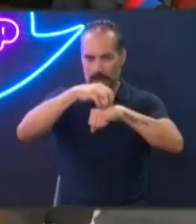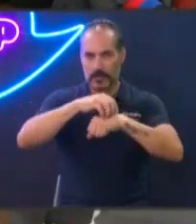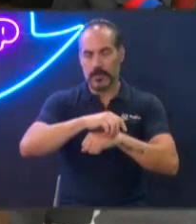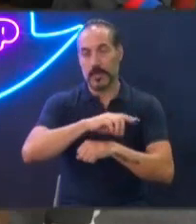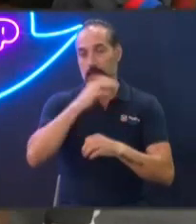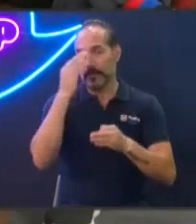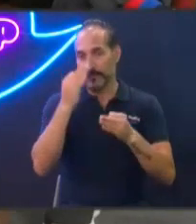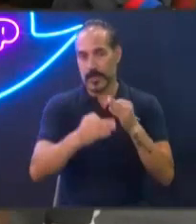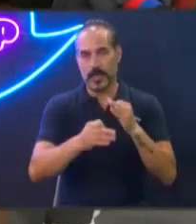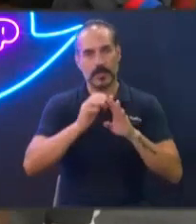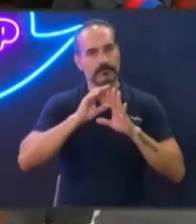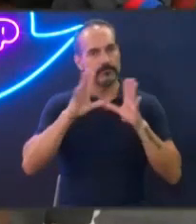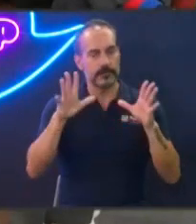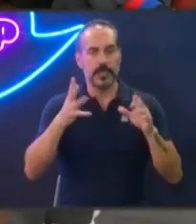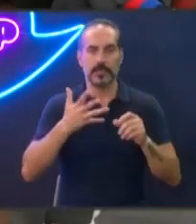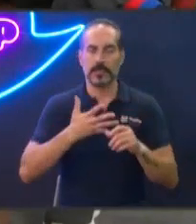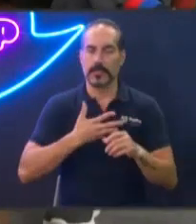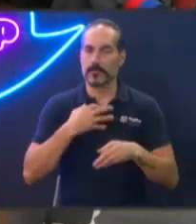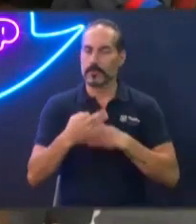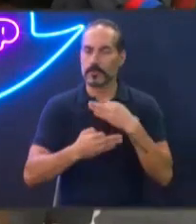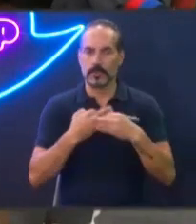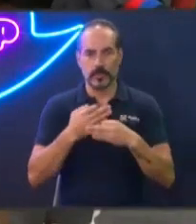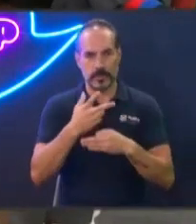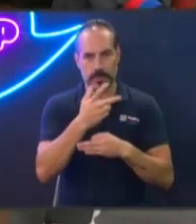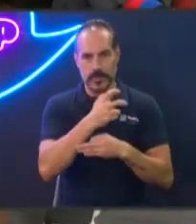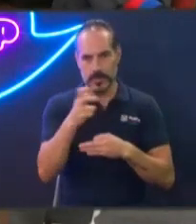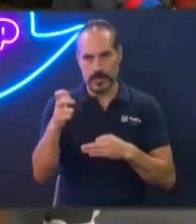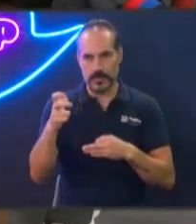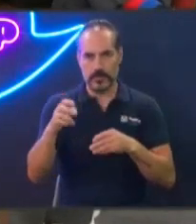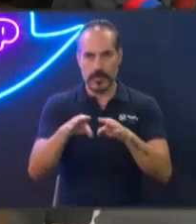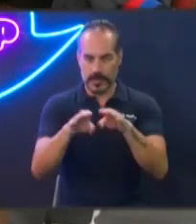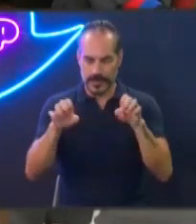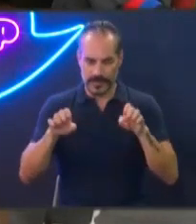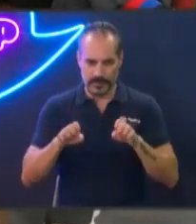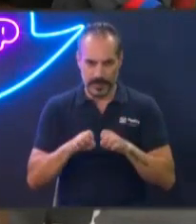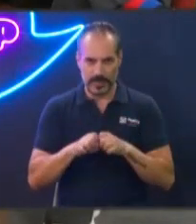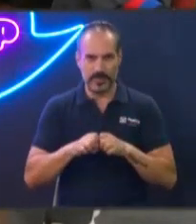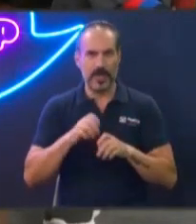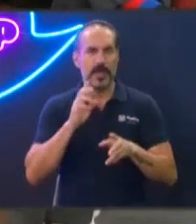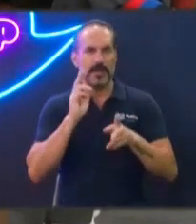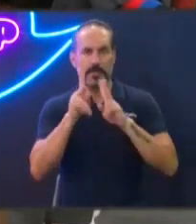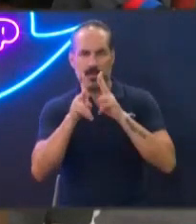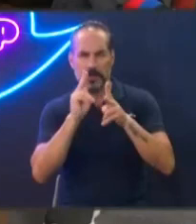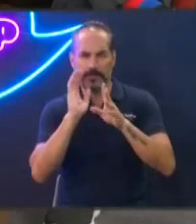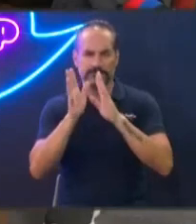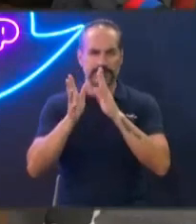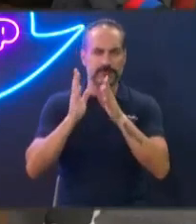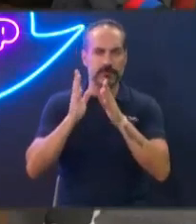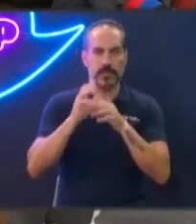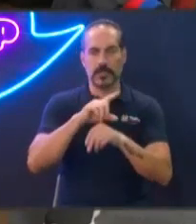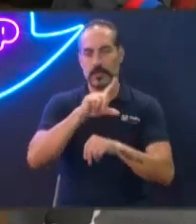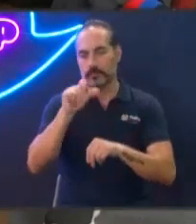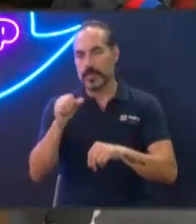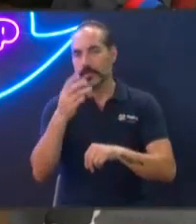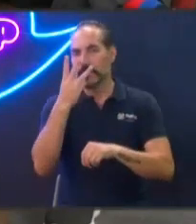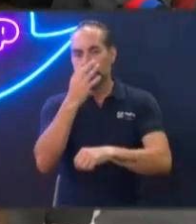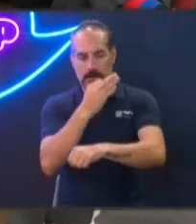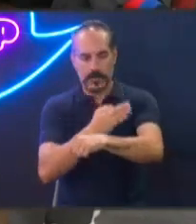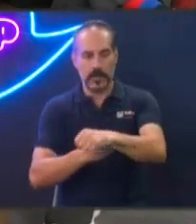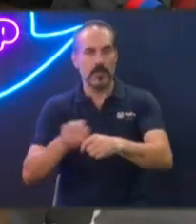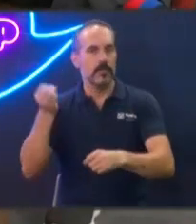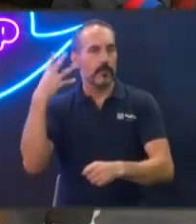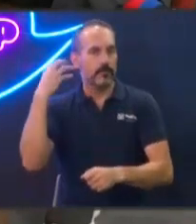son estos debates y Estos espacios de escucha Y por la tarde a partir de las 3 tendremos conferencias